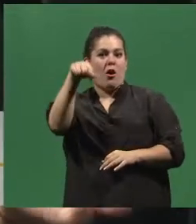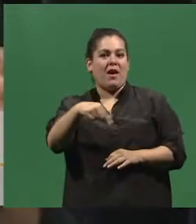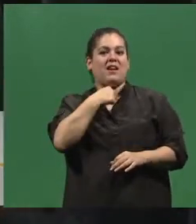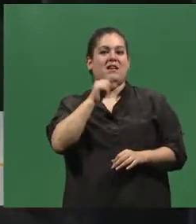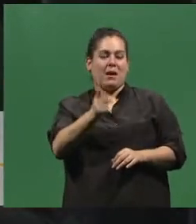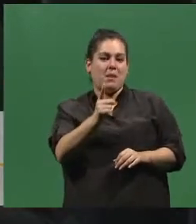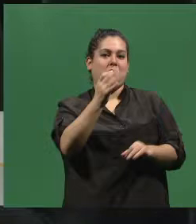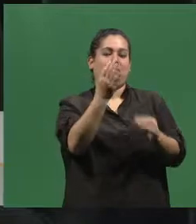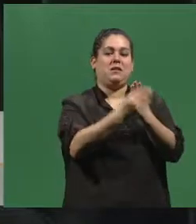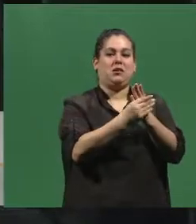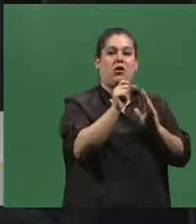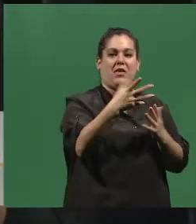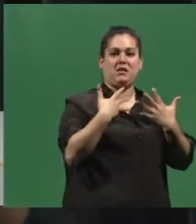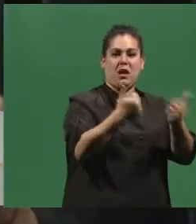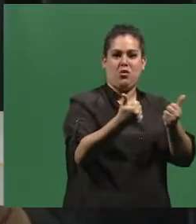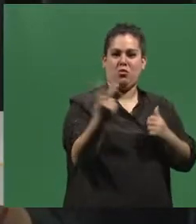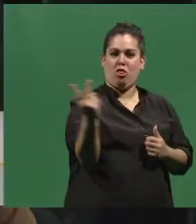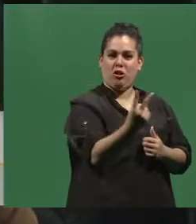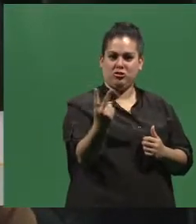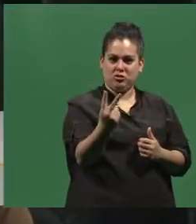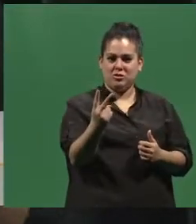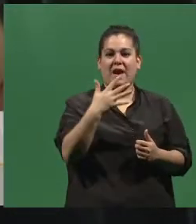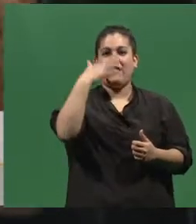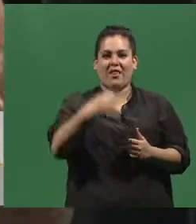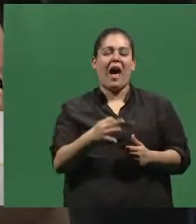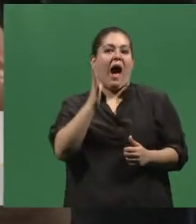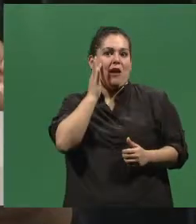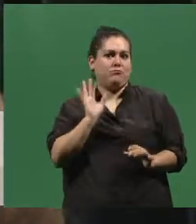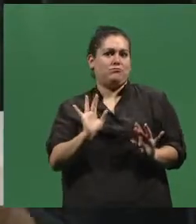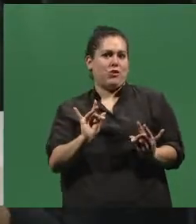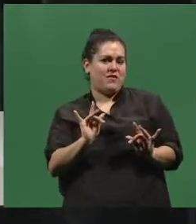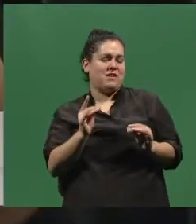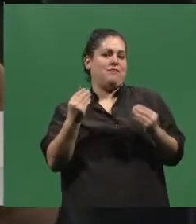Ministerio de Educación y Ministerio de Salud. O sea, la alimentación es un hecho social complejo,